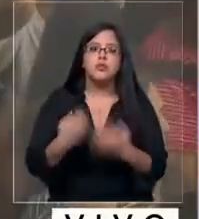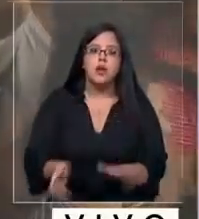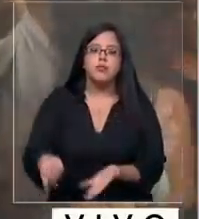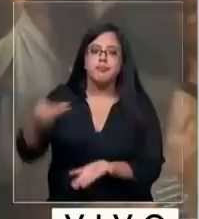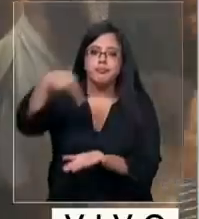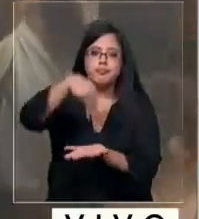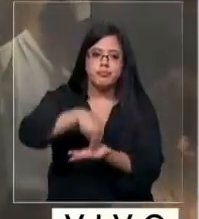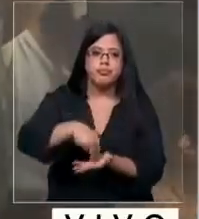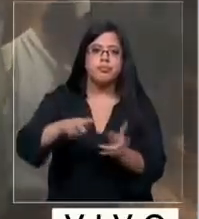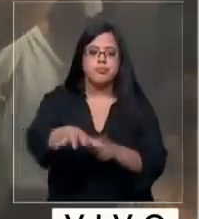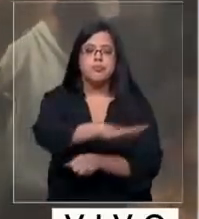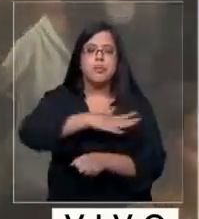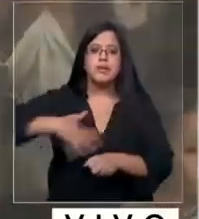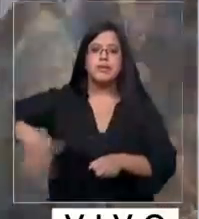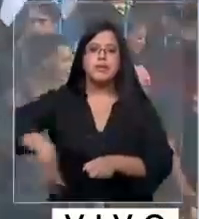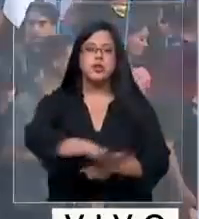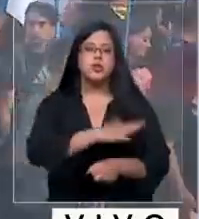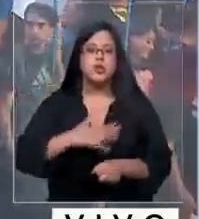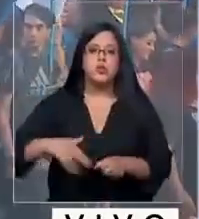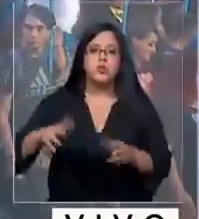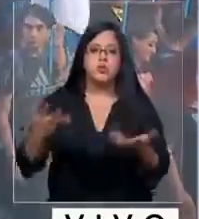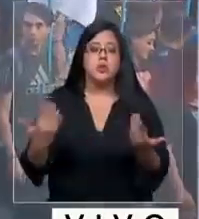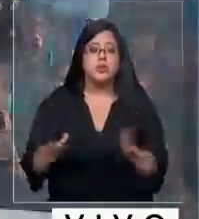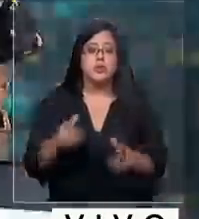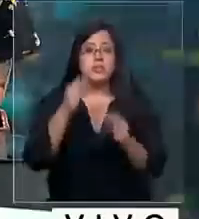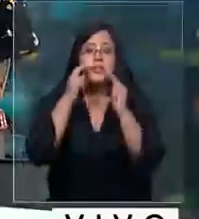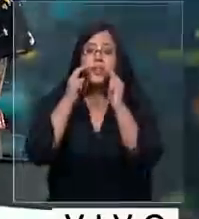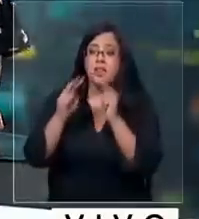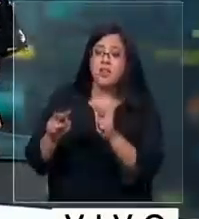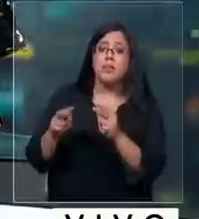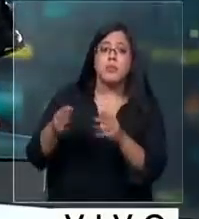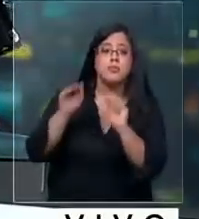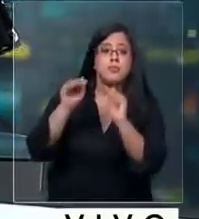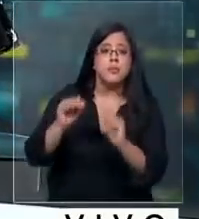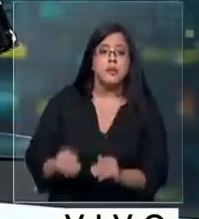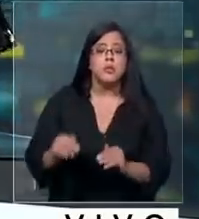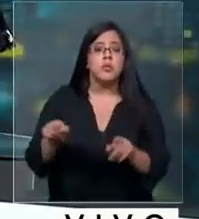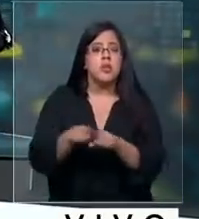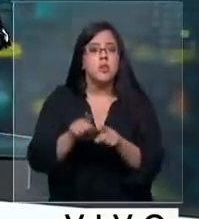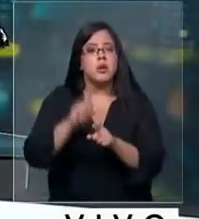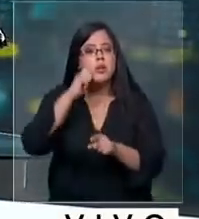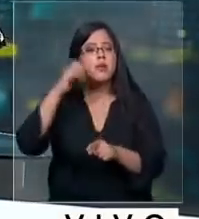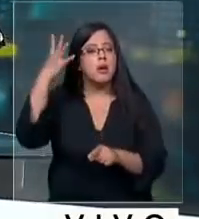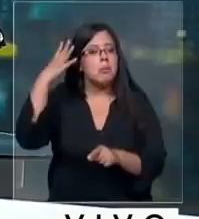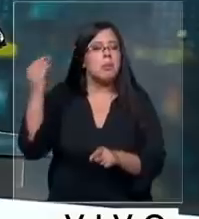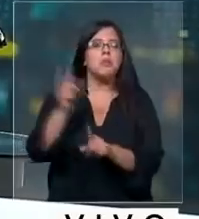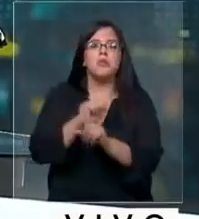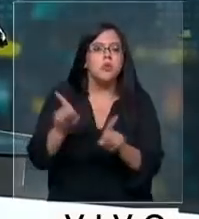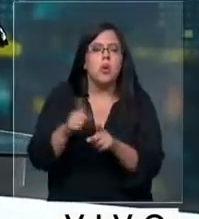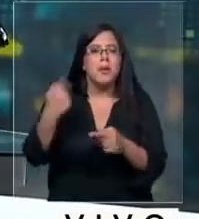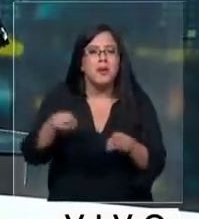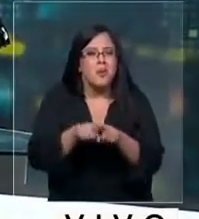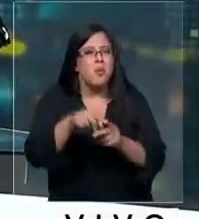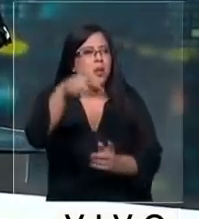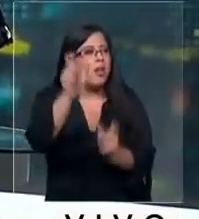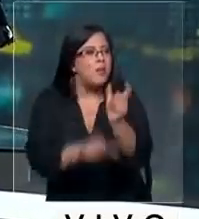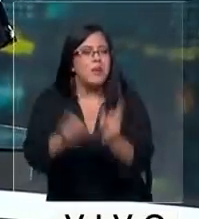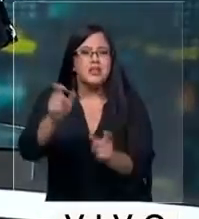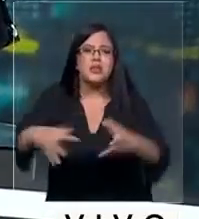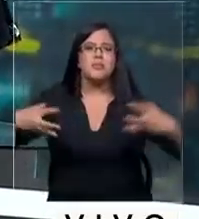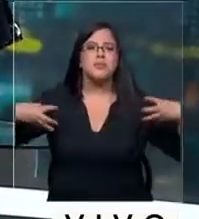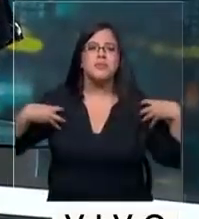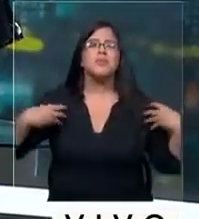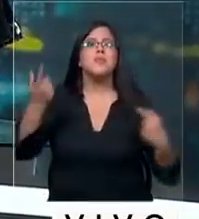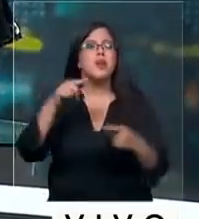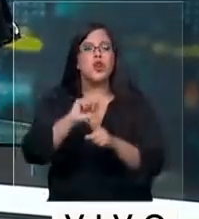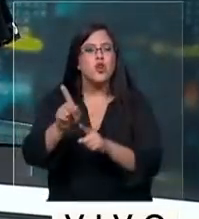respecto a las situaciones de una nación y canarias también plantea que no lo desconoce pero lo lleva a que son personas las que cometieron esos actos y no la